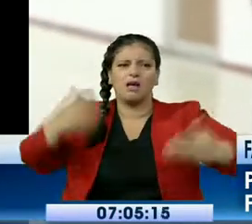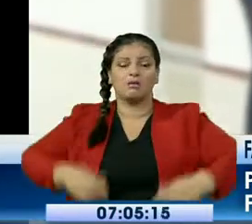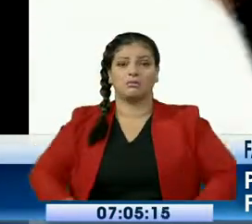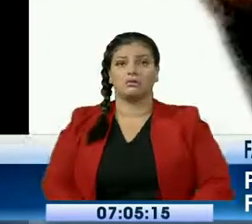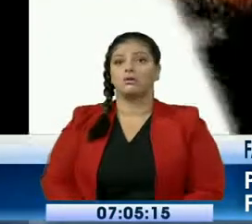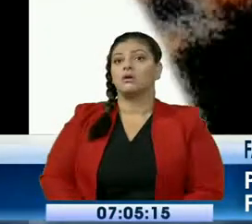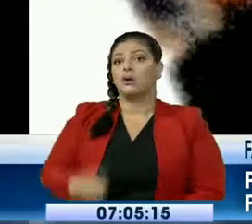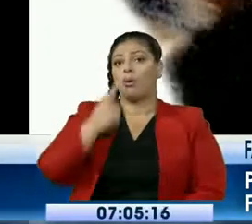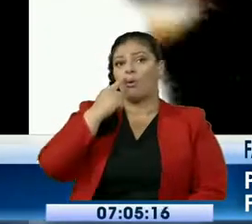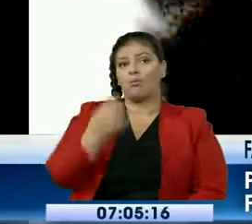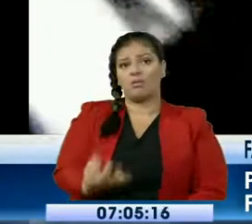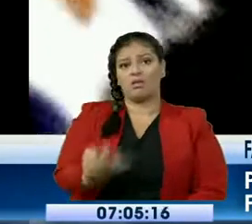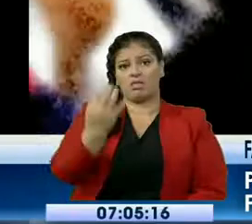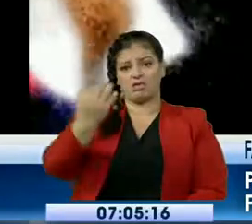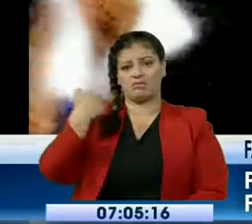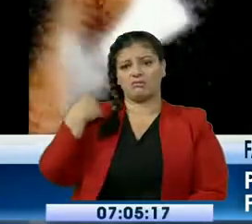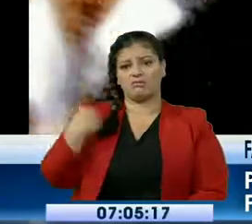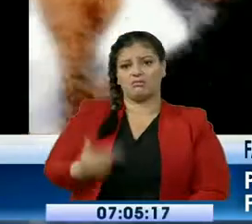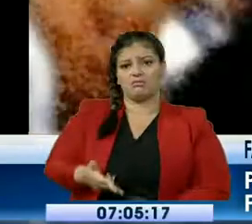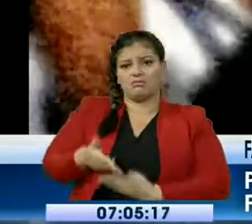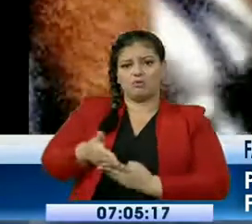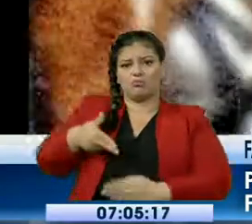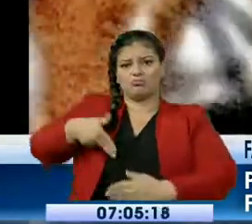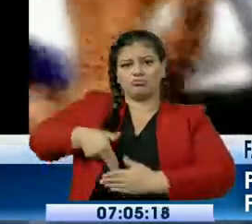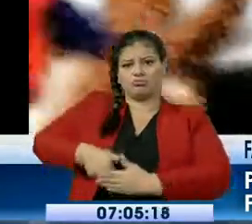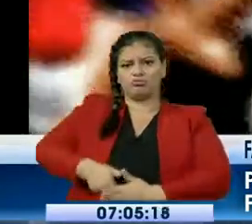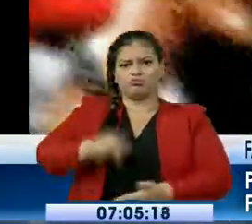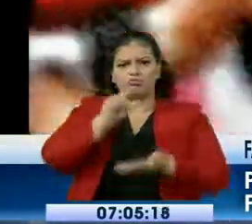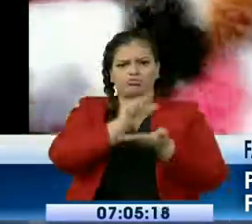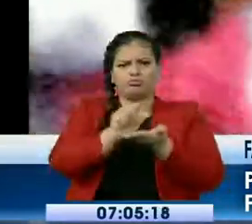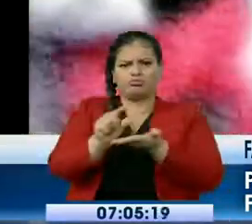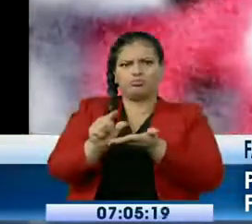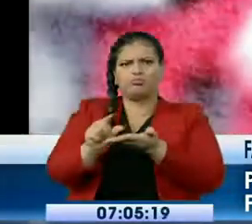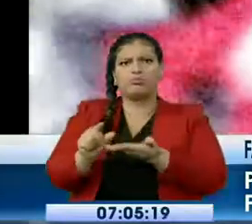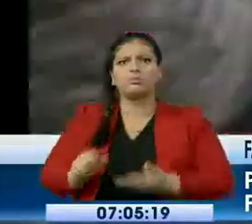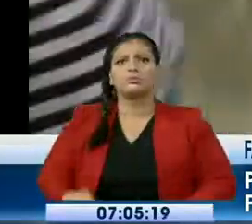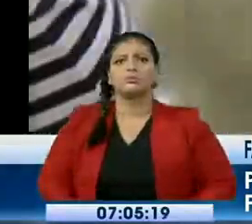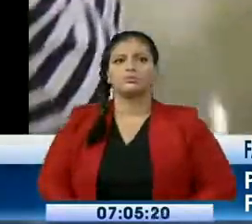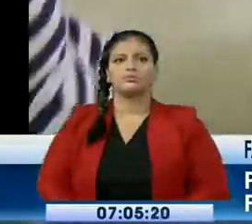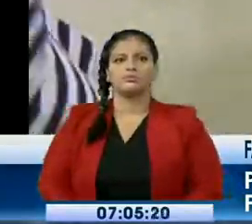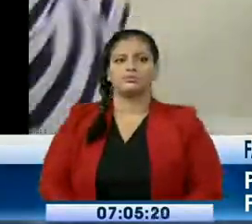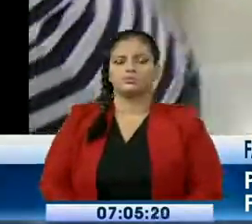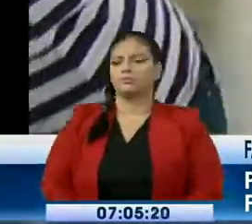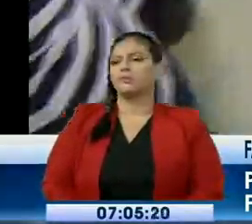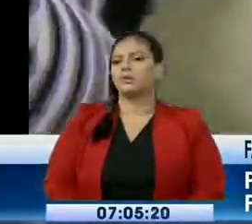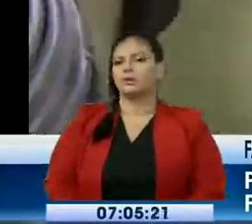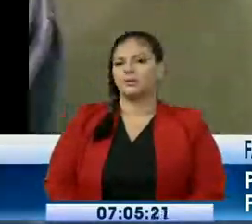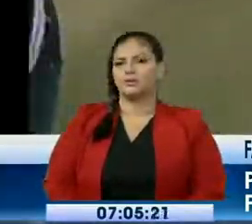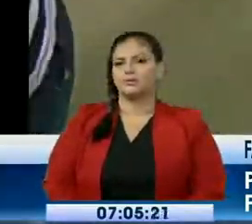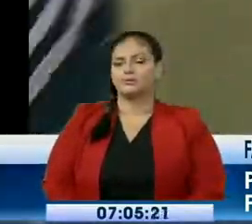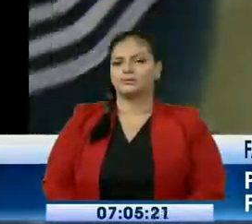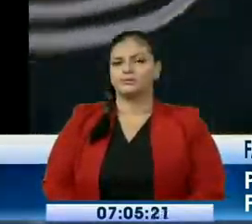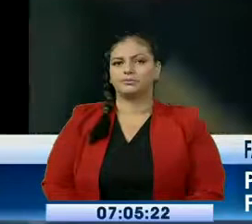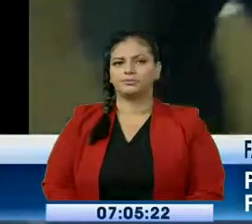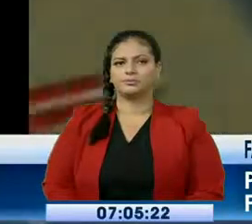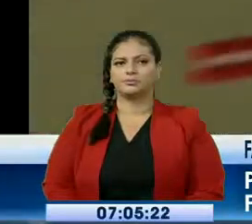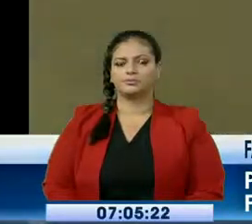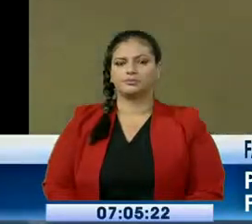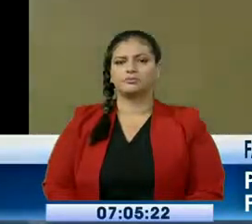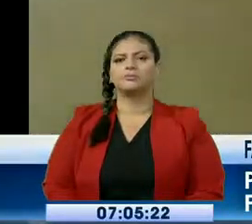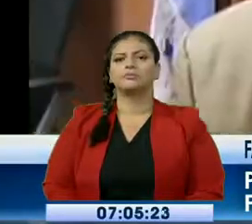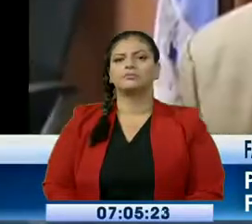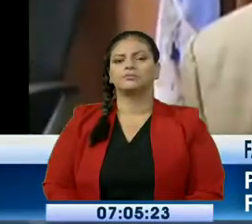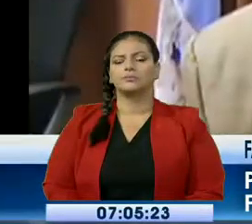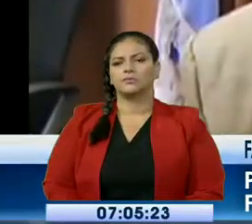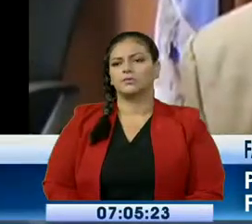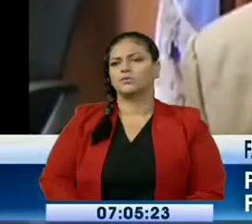poder. La gresca se tornó intensa. Una persona resultó herida y otra involucrada huyó del lugar. Ya hay una persona que está